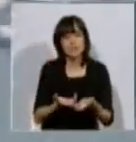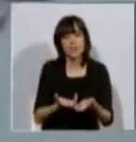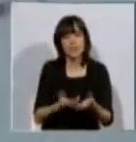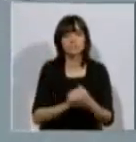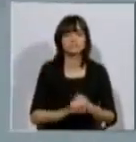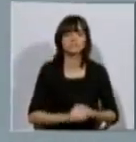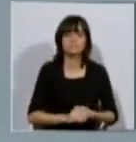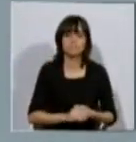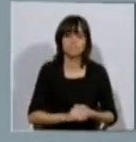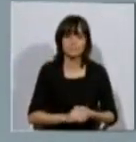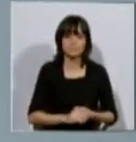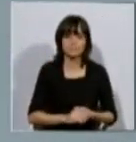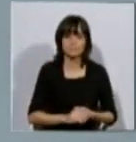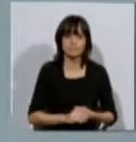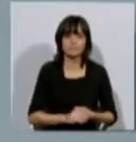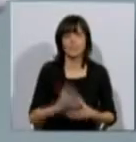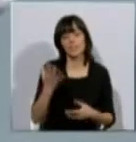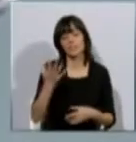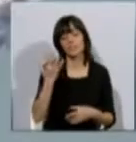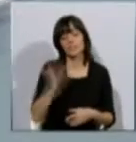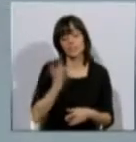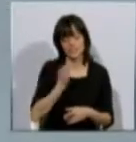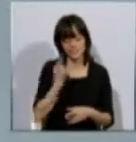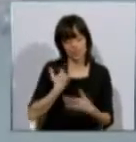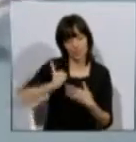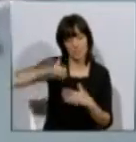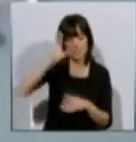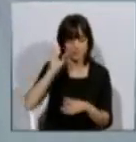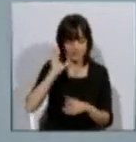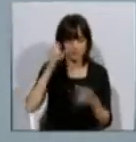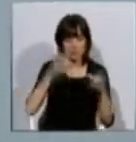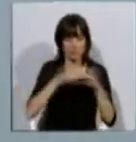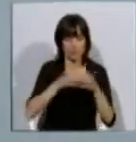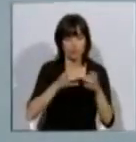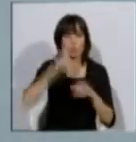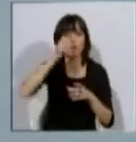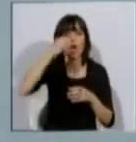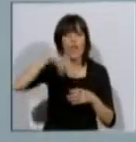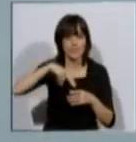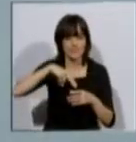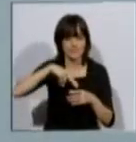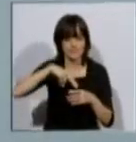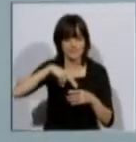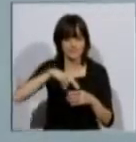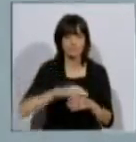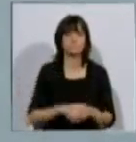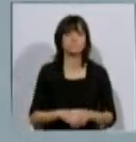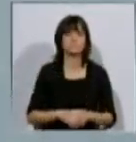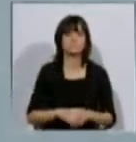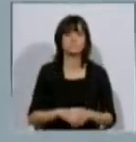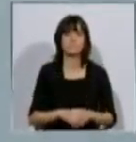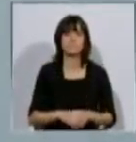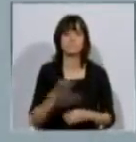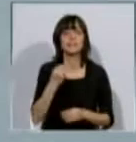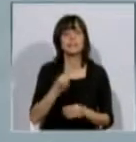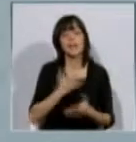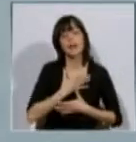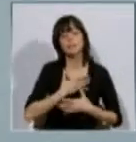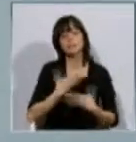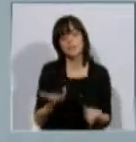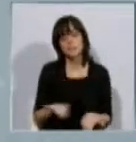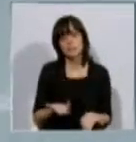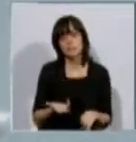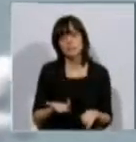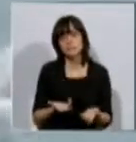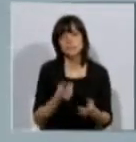parte de los directivos máximos del grupo LAN, que forma el grupo LATAM, que lamentablemente no van